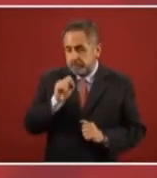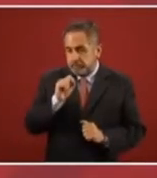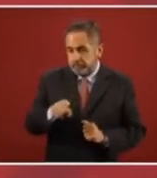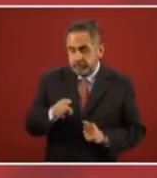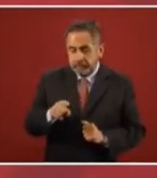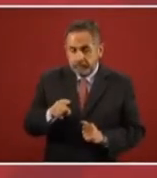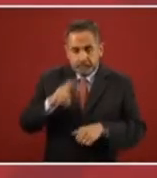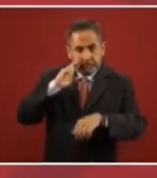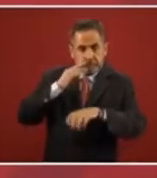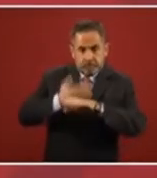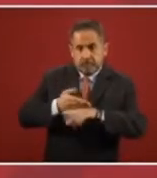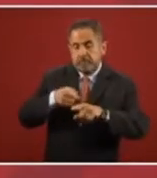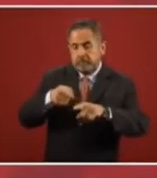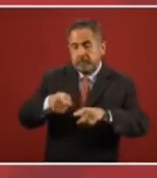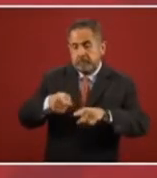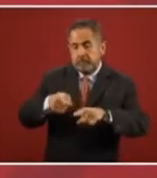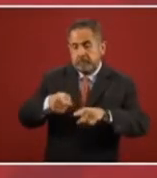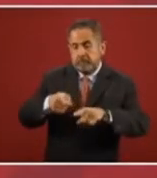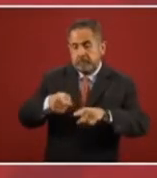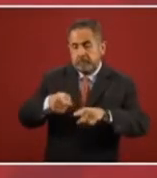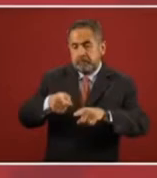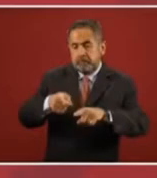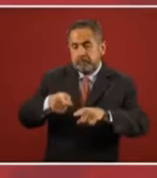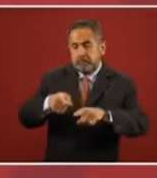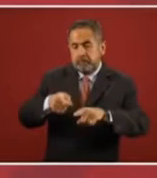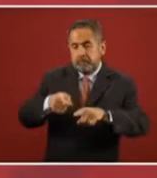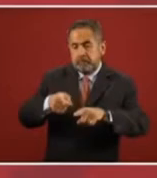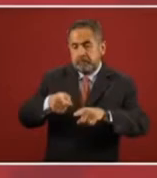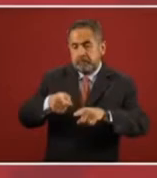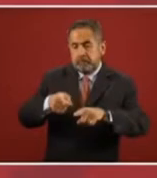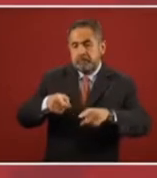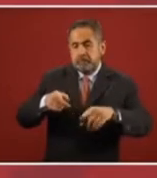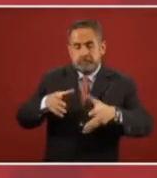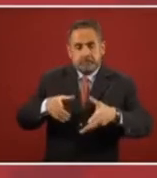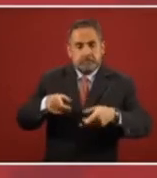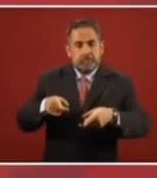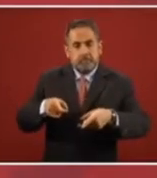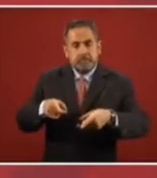y responsables en juego es responsable